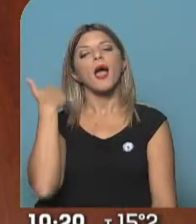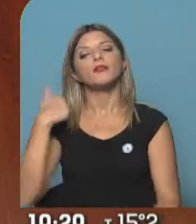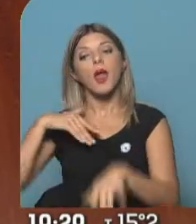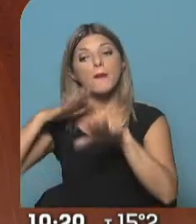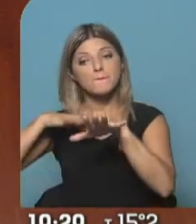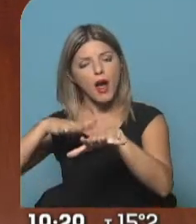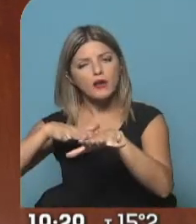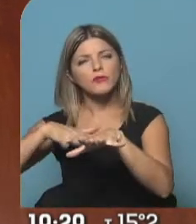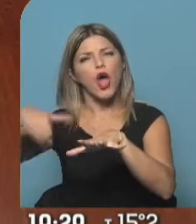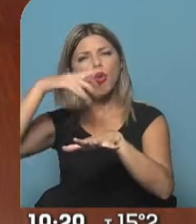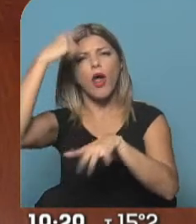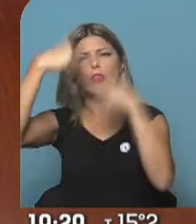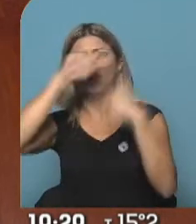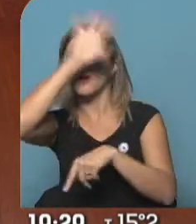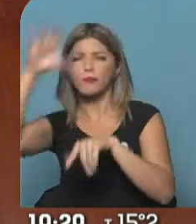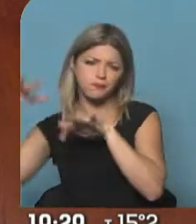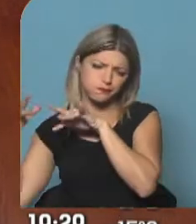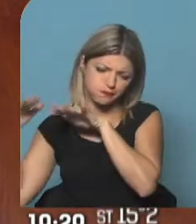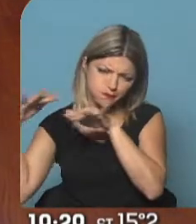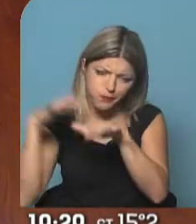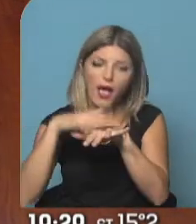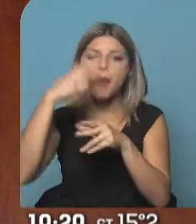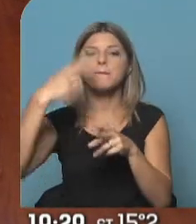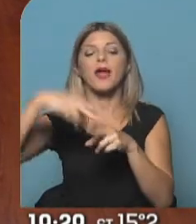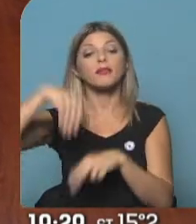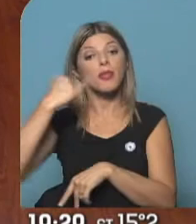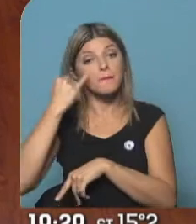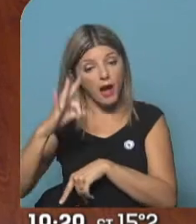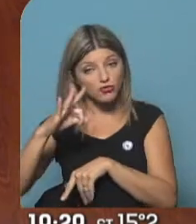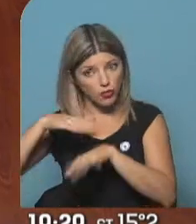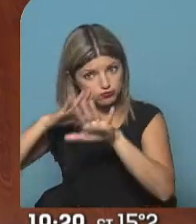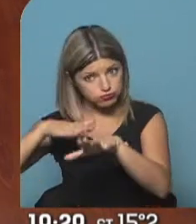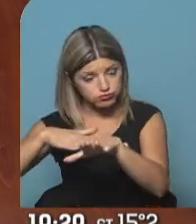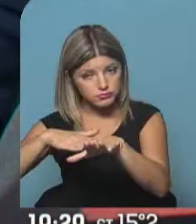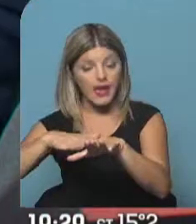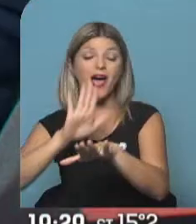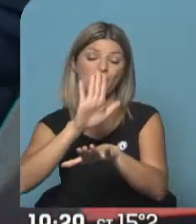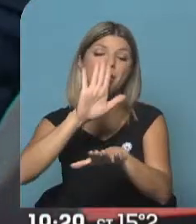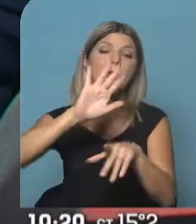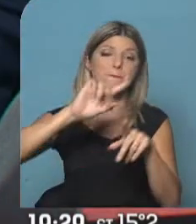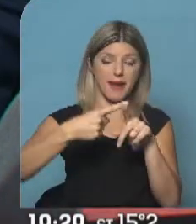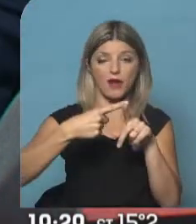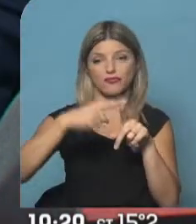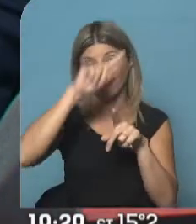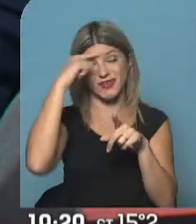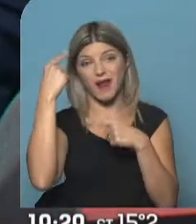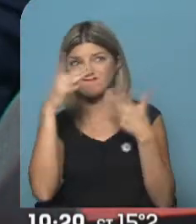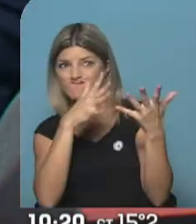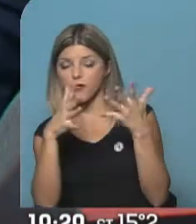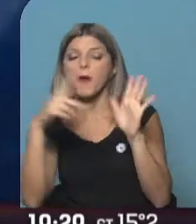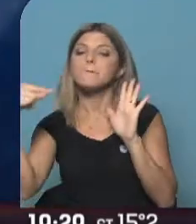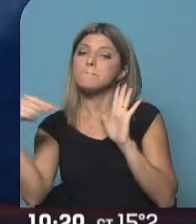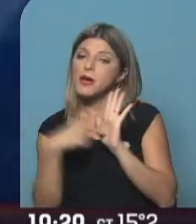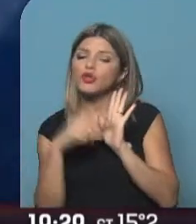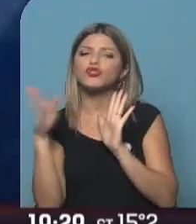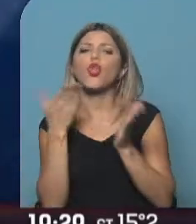distintos puntos del país una multitudinaria movilización la plaza de mayo no tan fuerte el paro nacional convocado por distintos gremios pero un pedido